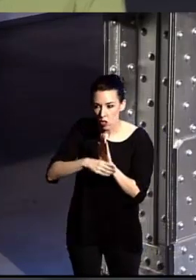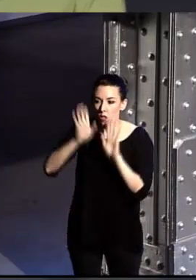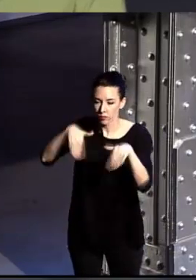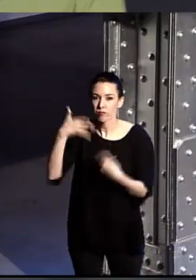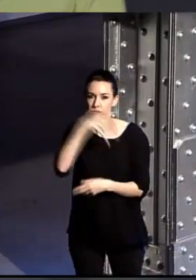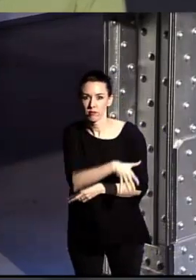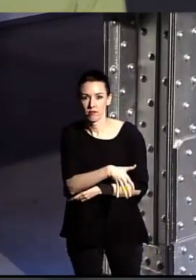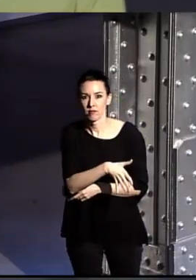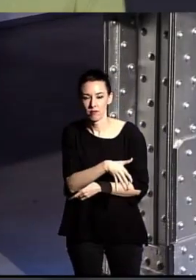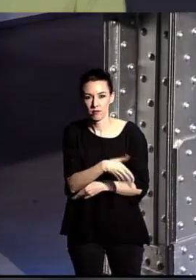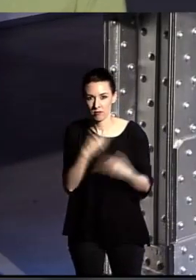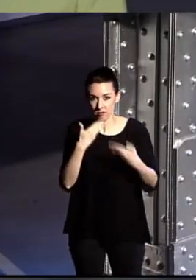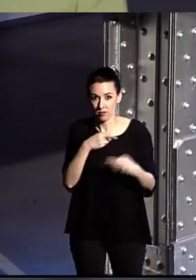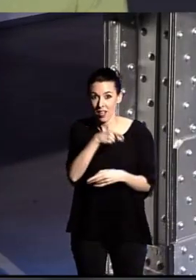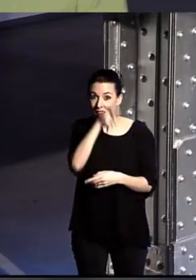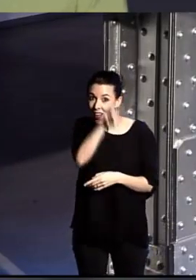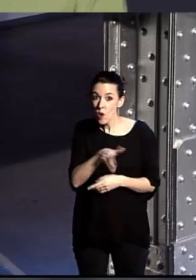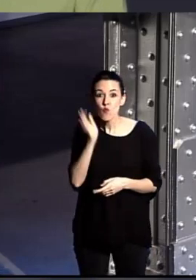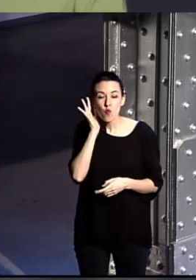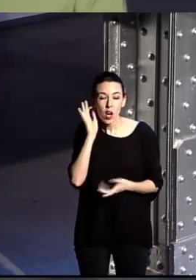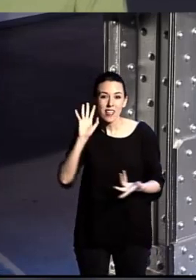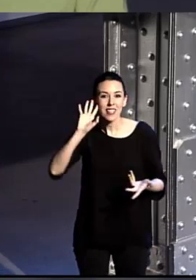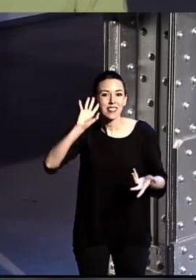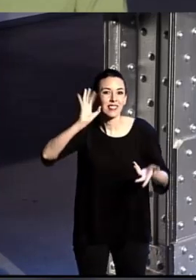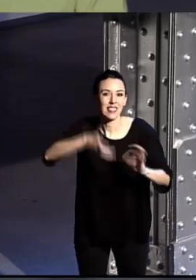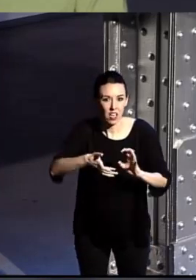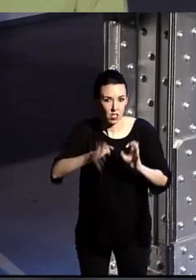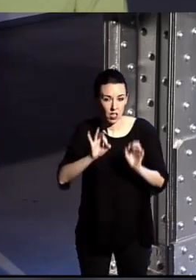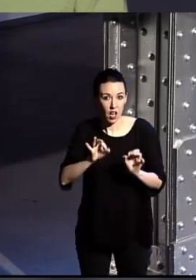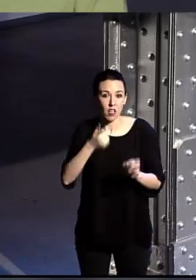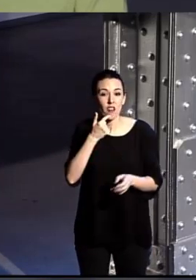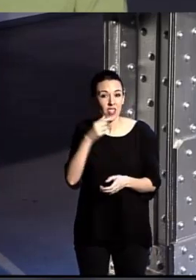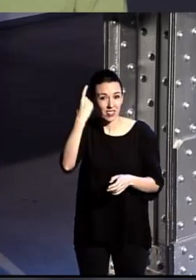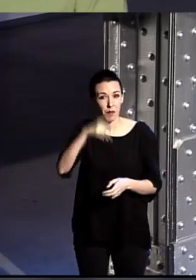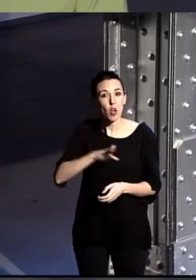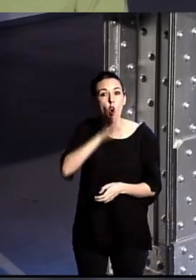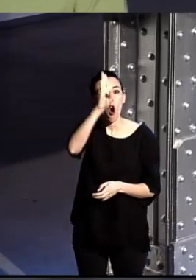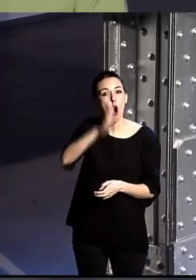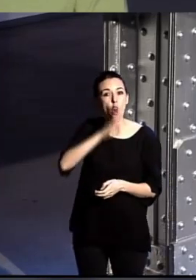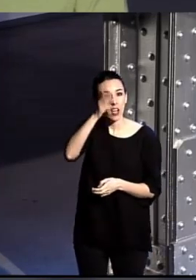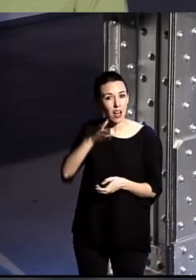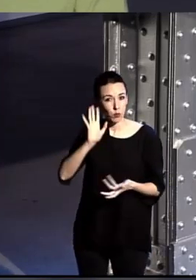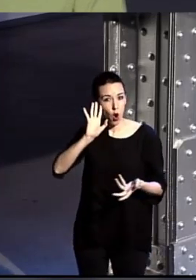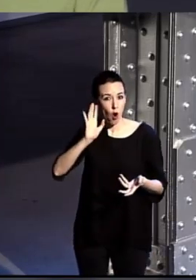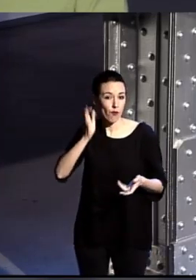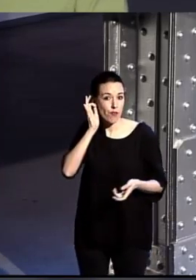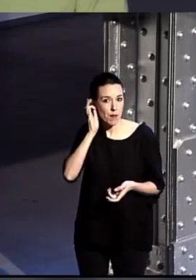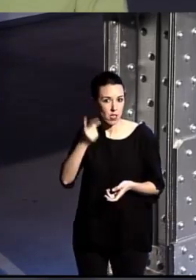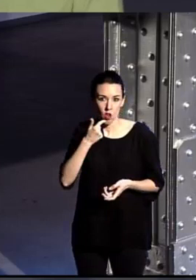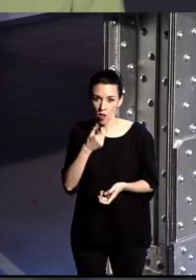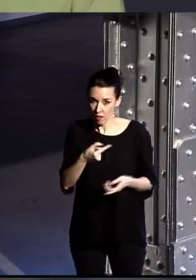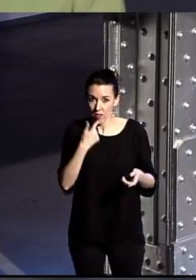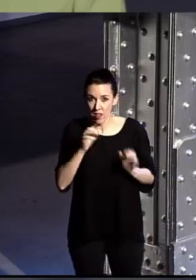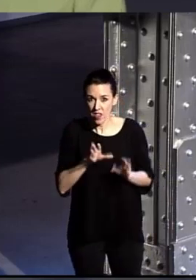vida en los sanatorios. Entonces, bueno, esa mujer histérica, de hecho, el orgasmo femenino se llamaba paroxismo histérico, o sea, no podía ser